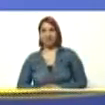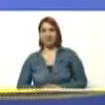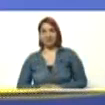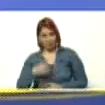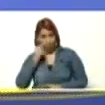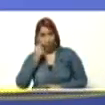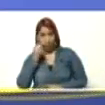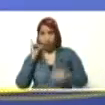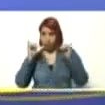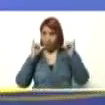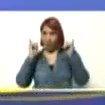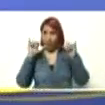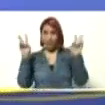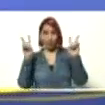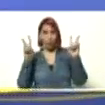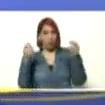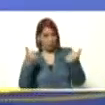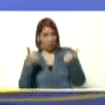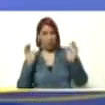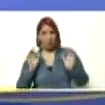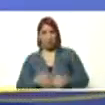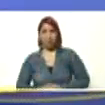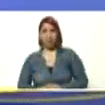Varoncito, para celebrar la victoria, cae bien.